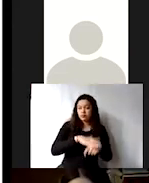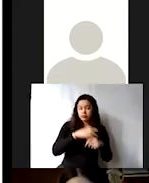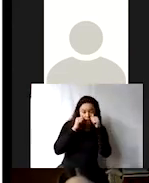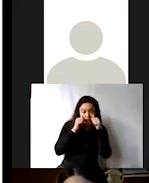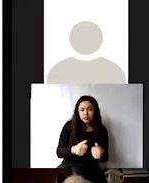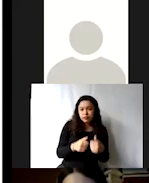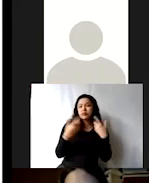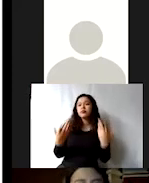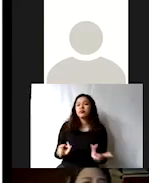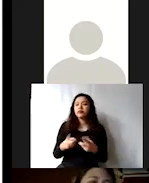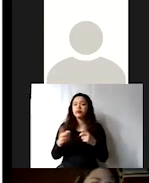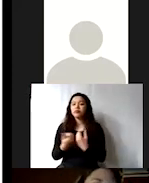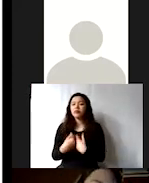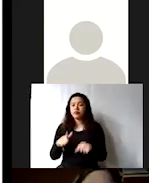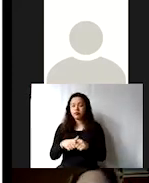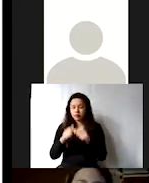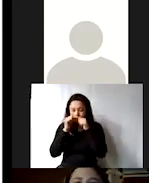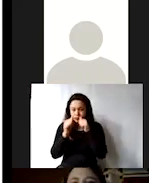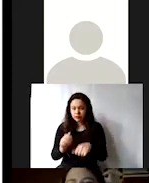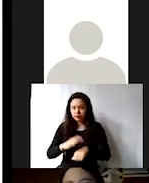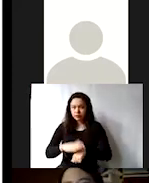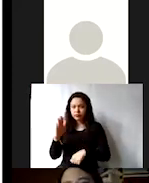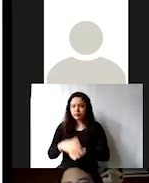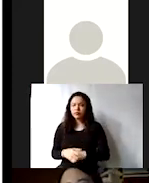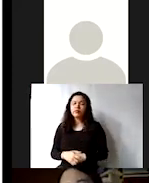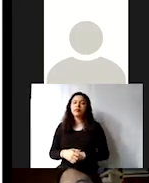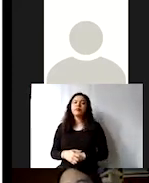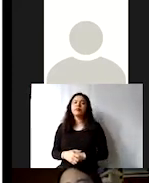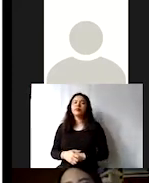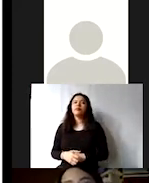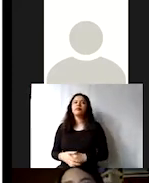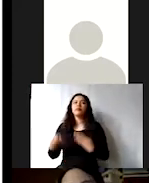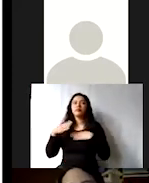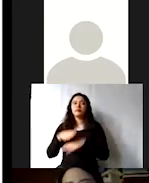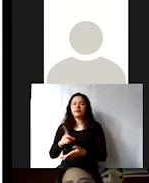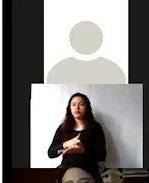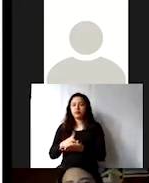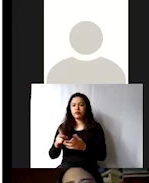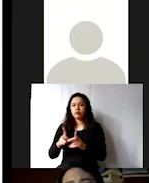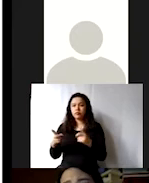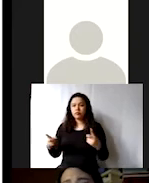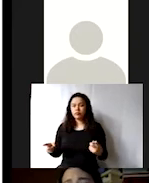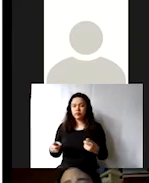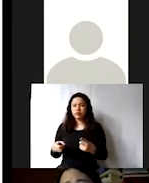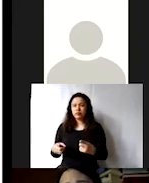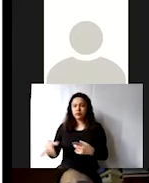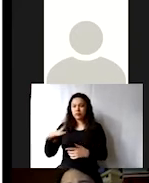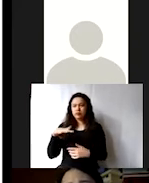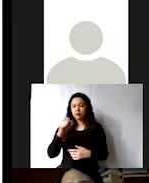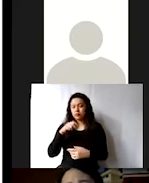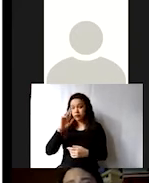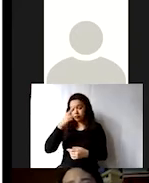sobre el desarrollo social o quien va a trabajar más sobre el desarrollo ambiental. Pero acuérdense que el